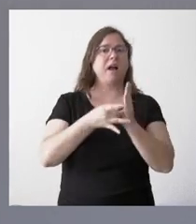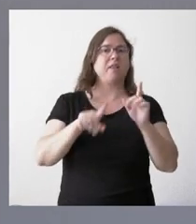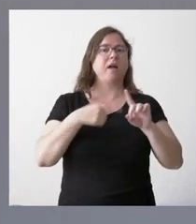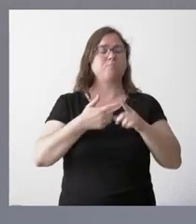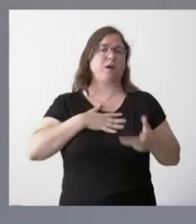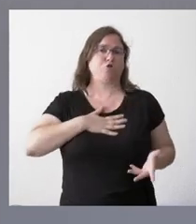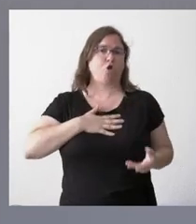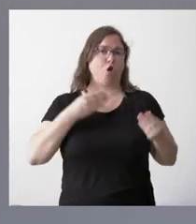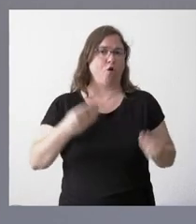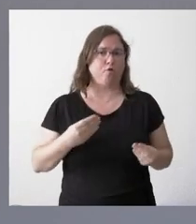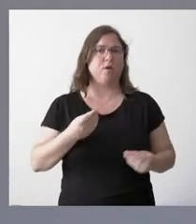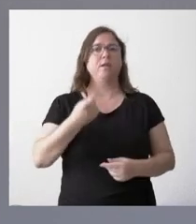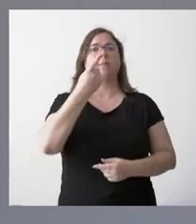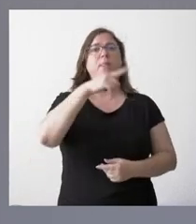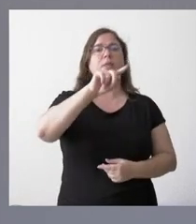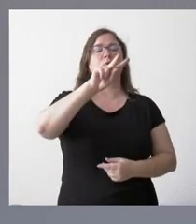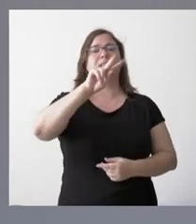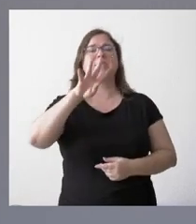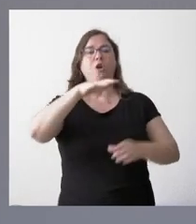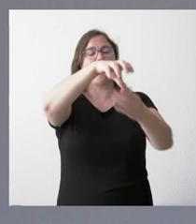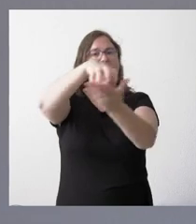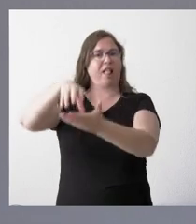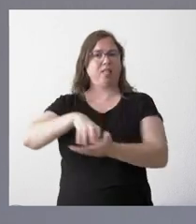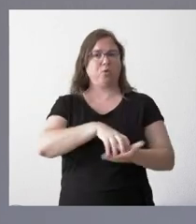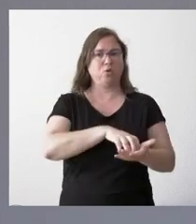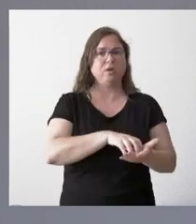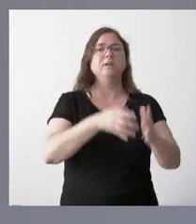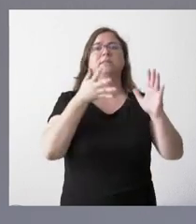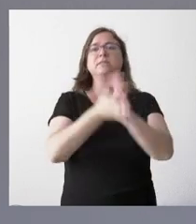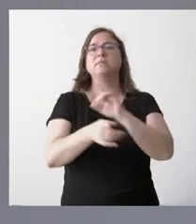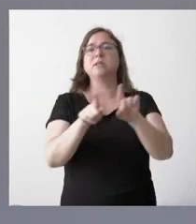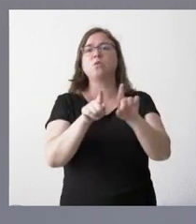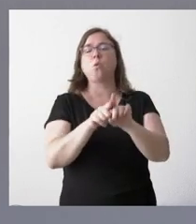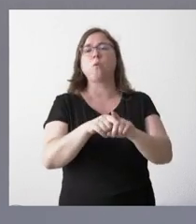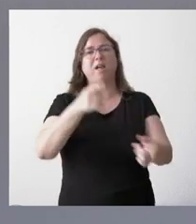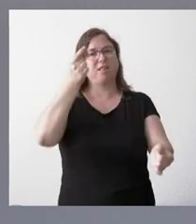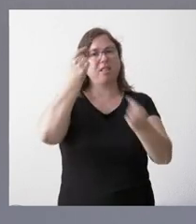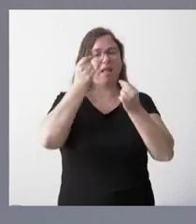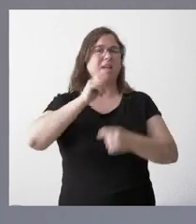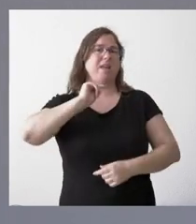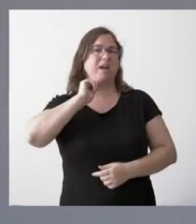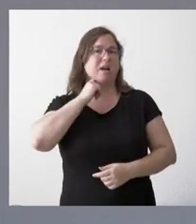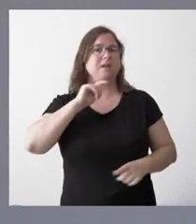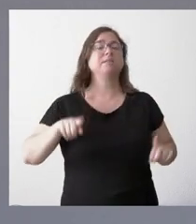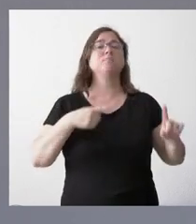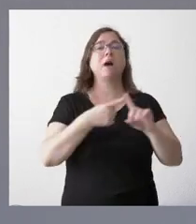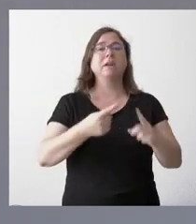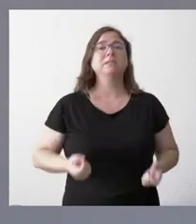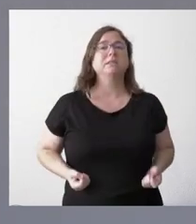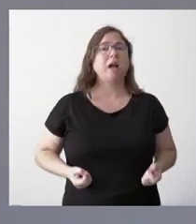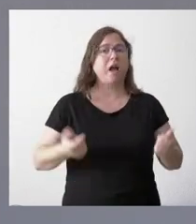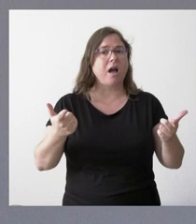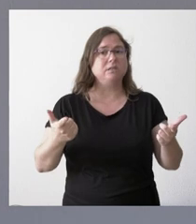en 125 centros asistenciales, por tanto, para garantizar el suministro de gas. Y el coste de